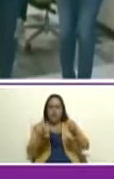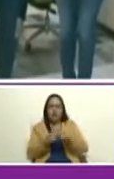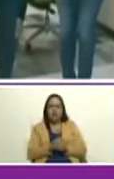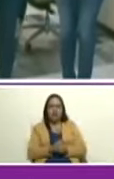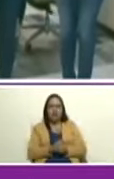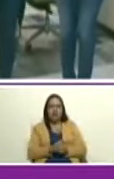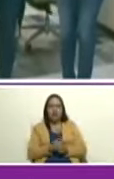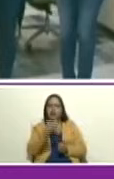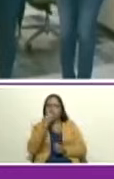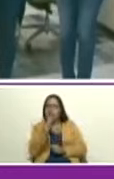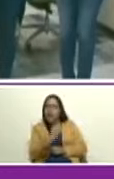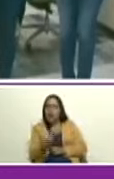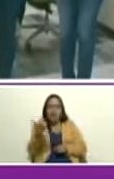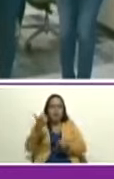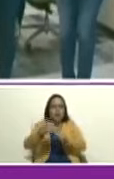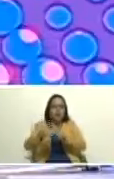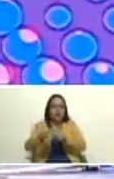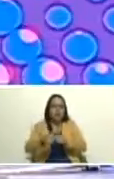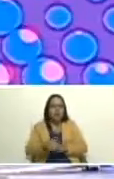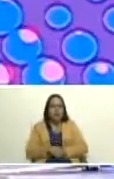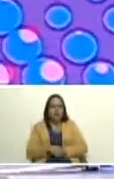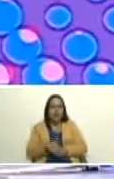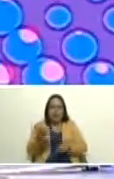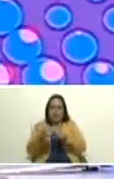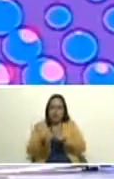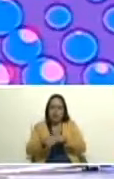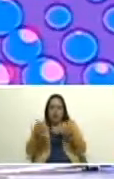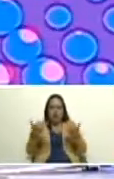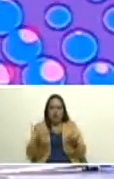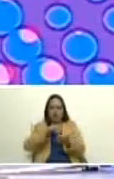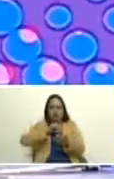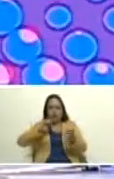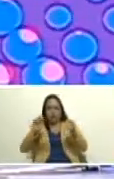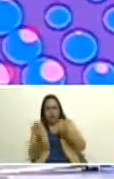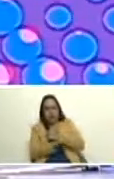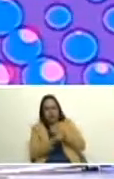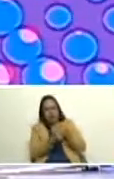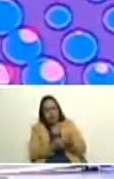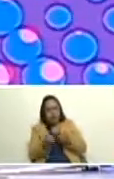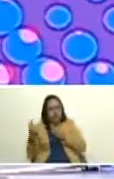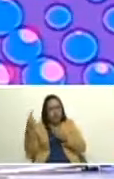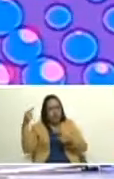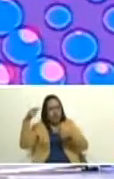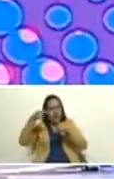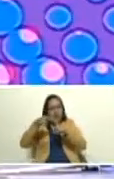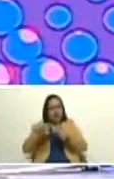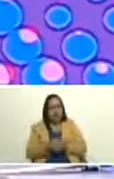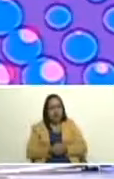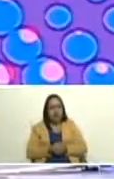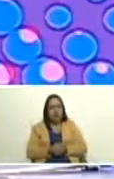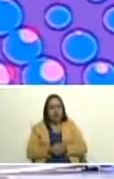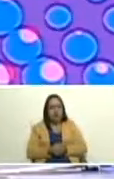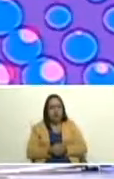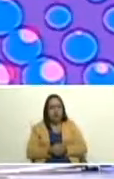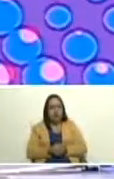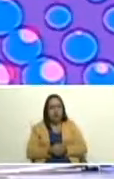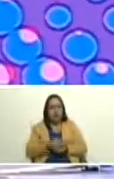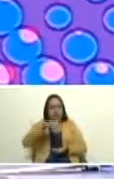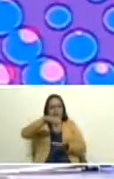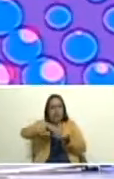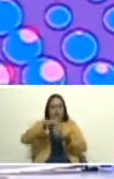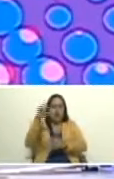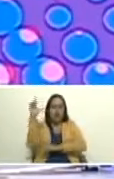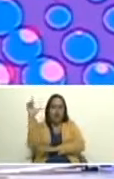Bella, bella Maracaibo. Y de Maracaibo nos vamos directo, directo al estado Lara.